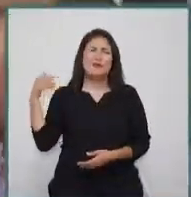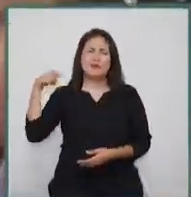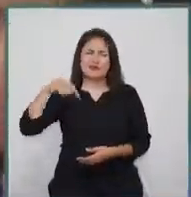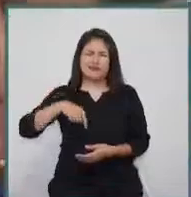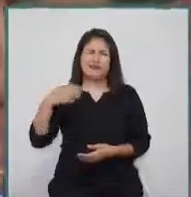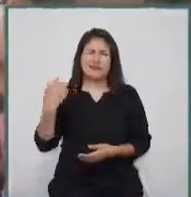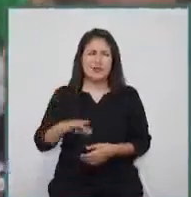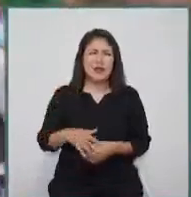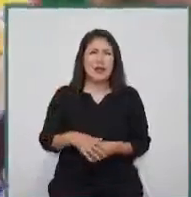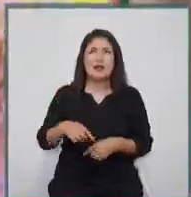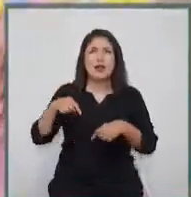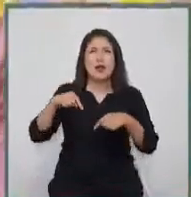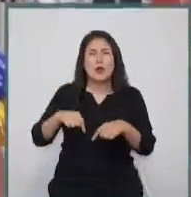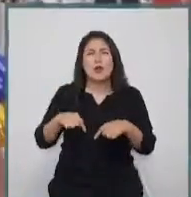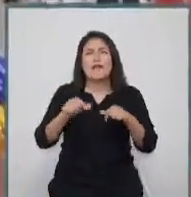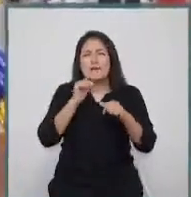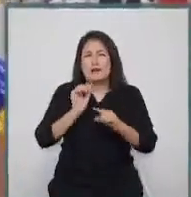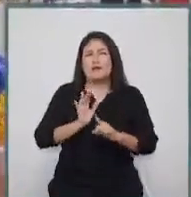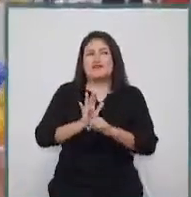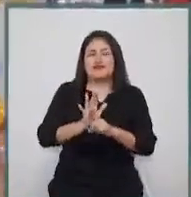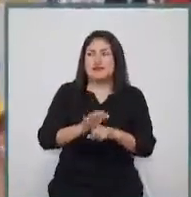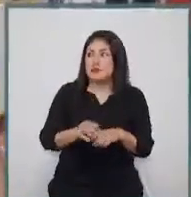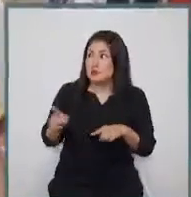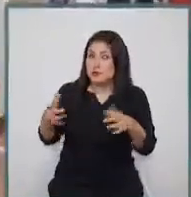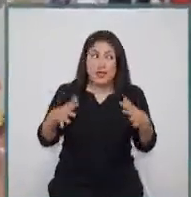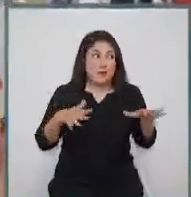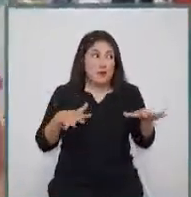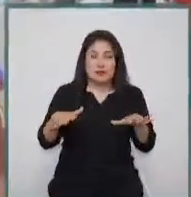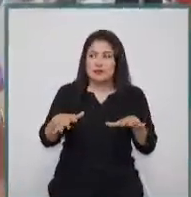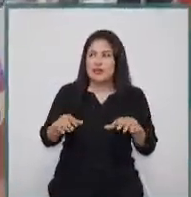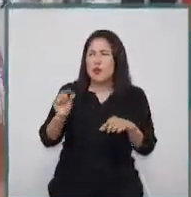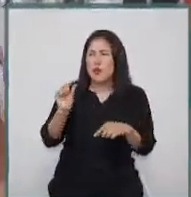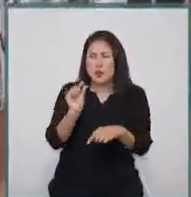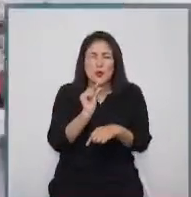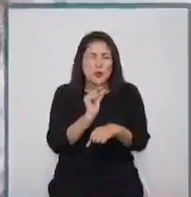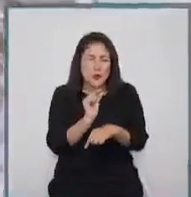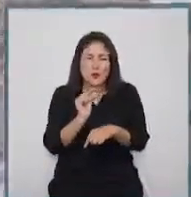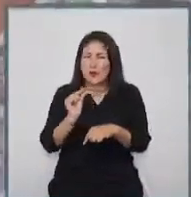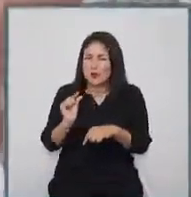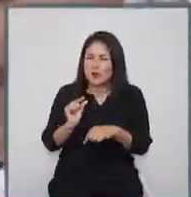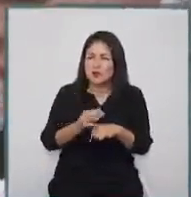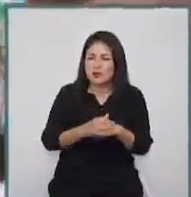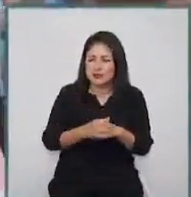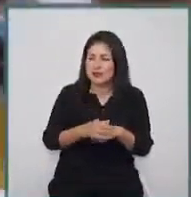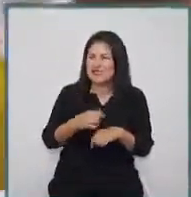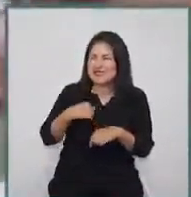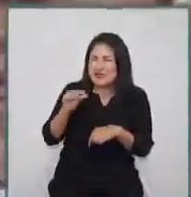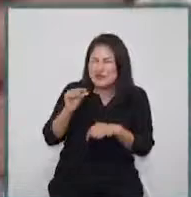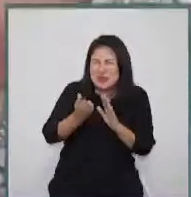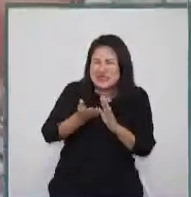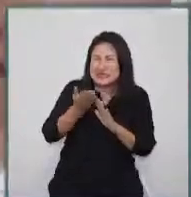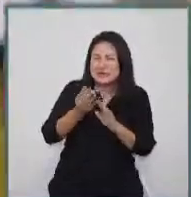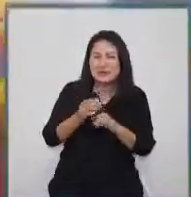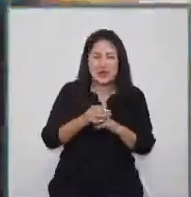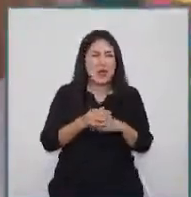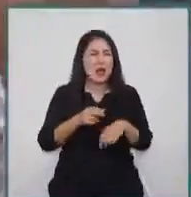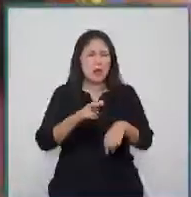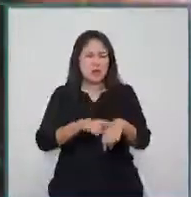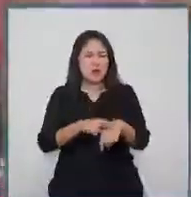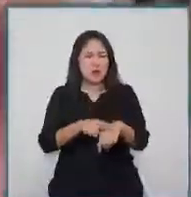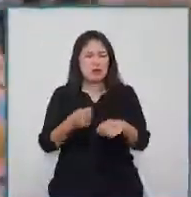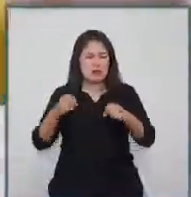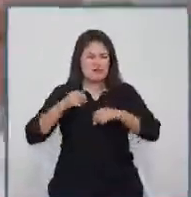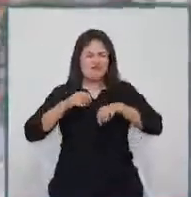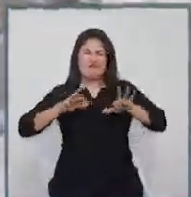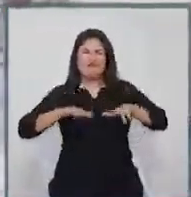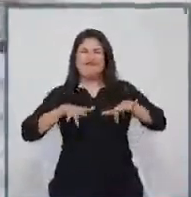aquí? Ya tengo años participando. Todavía vamos a pasar. ¿Están nerviosos o no? Un poquito. Más, yo un poquito más, sí. Así